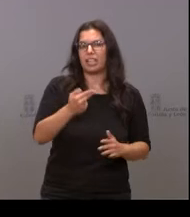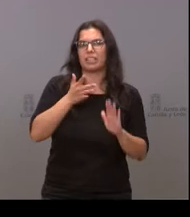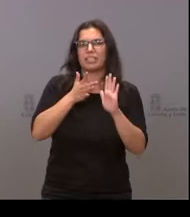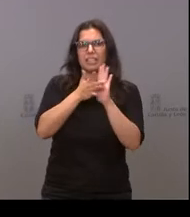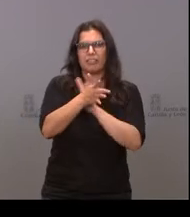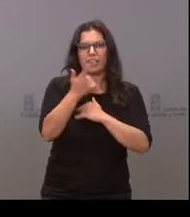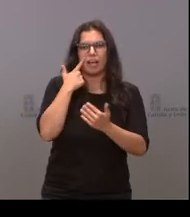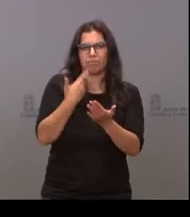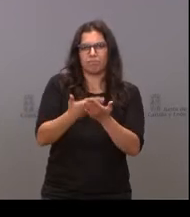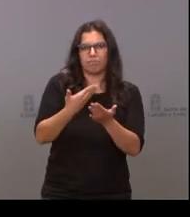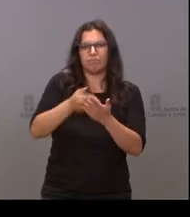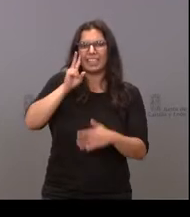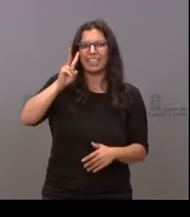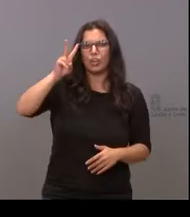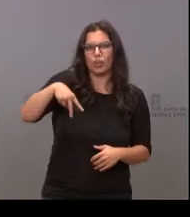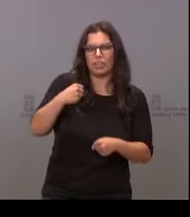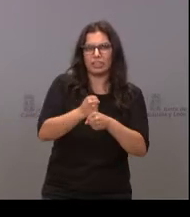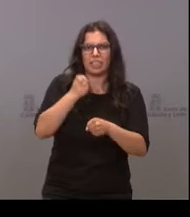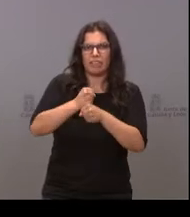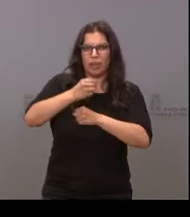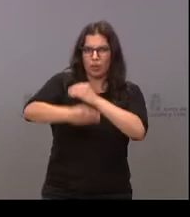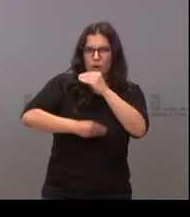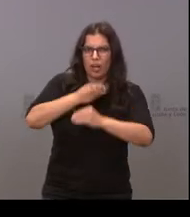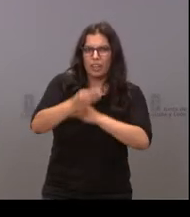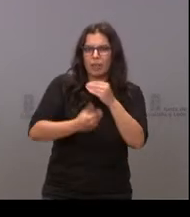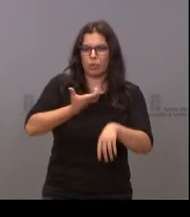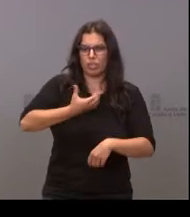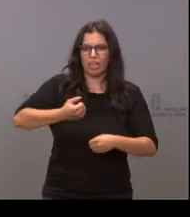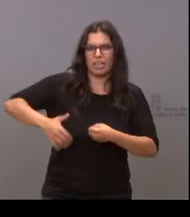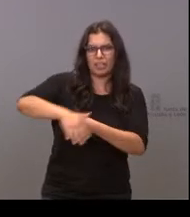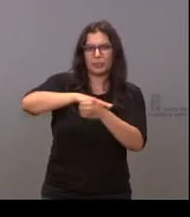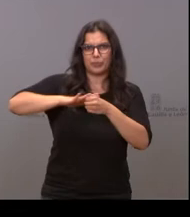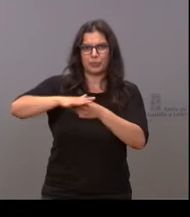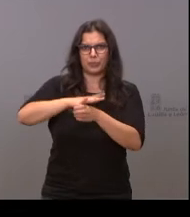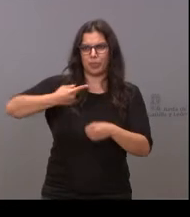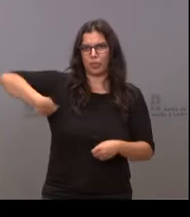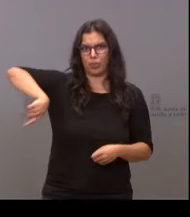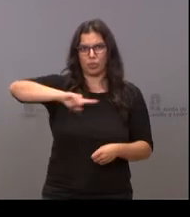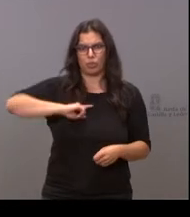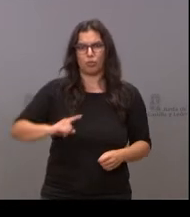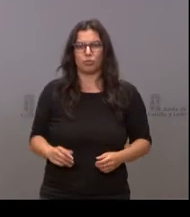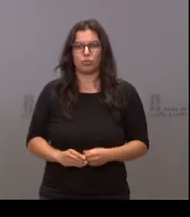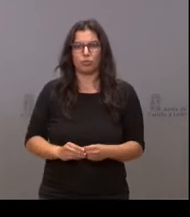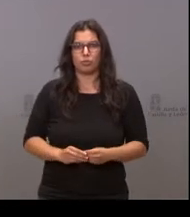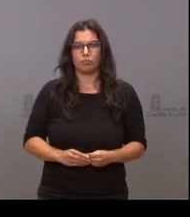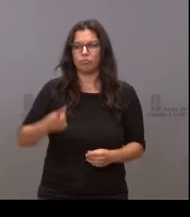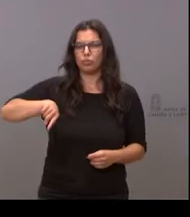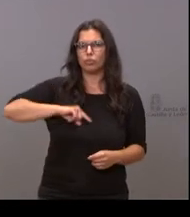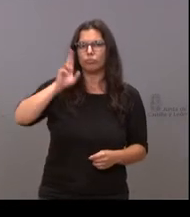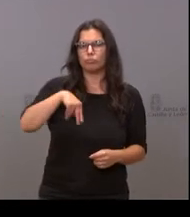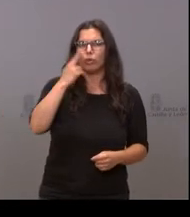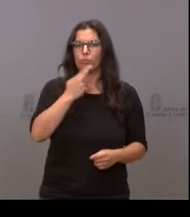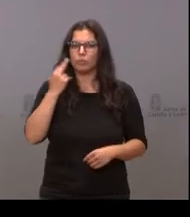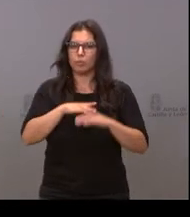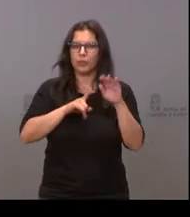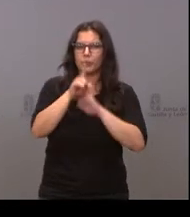testimonio de reconocimiento de la labor que vienen realizando todos los alcaldes de estas comarcas comprometidos con el progreso y